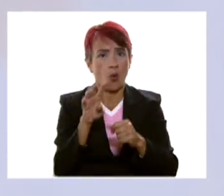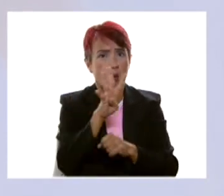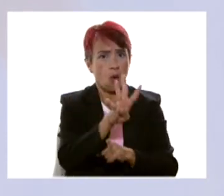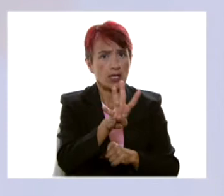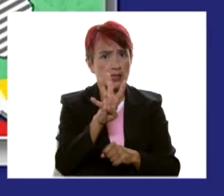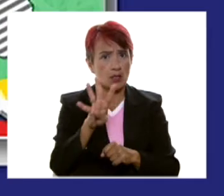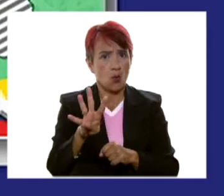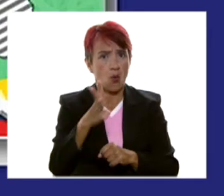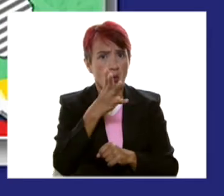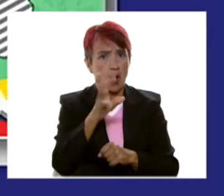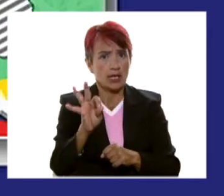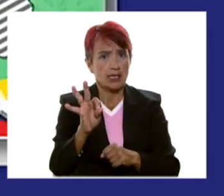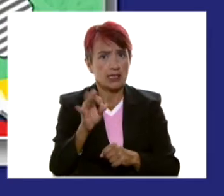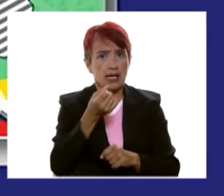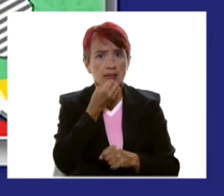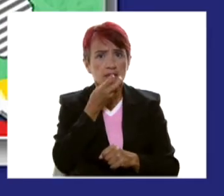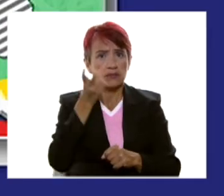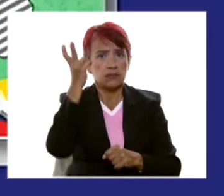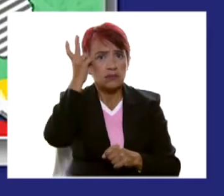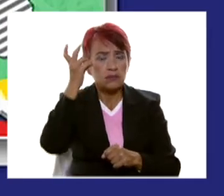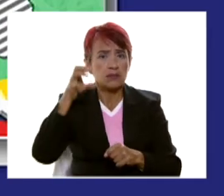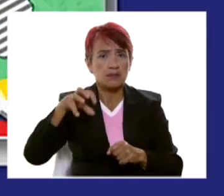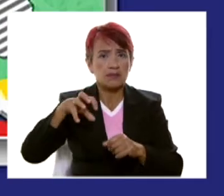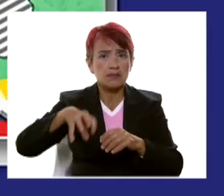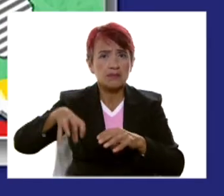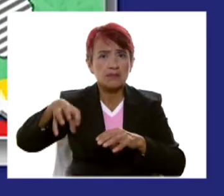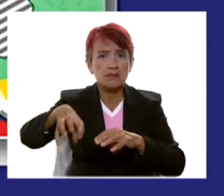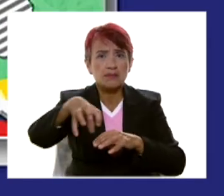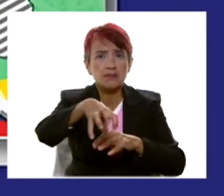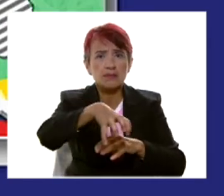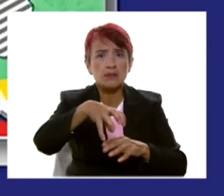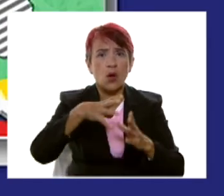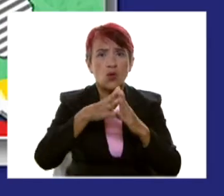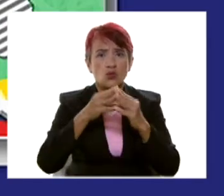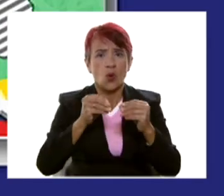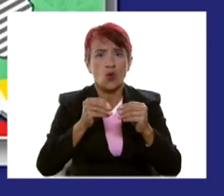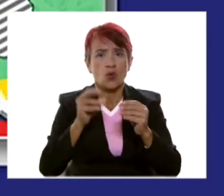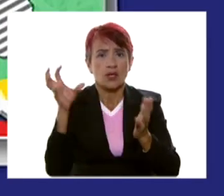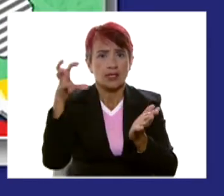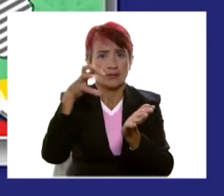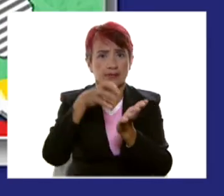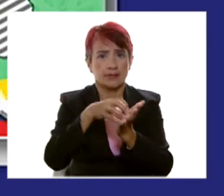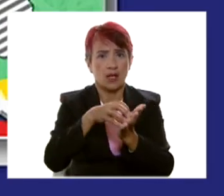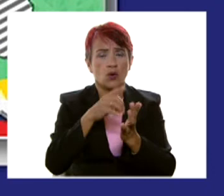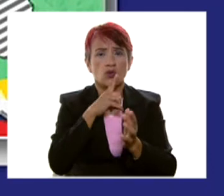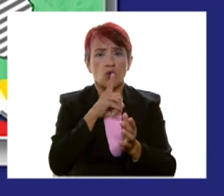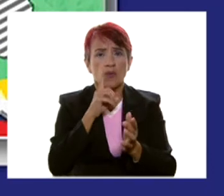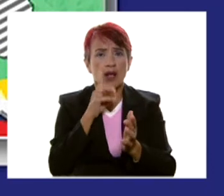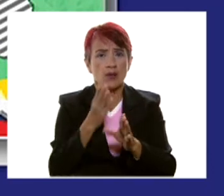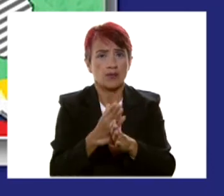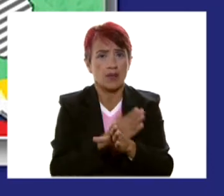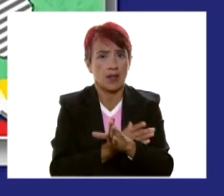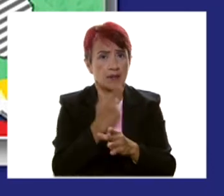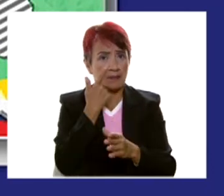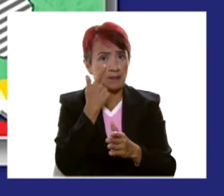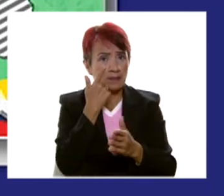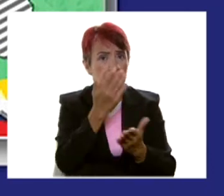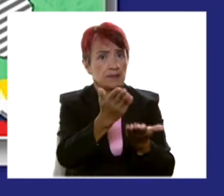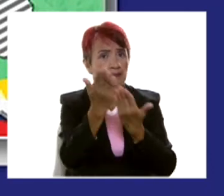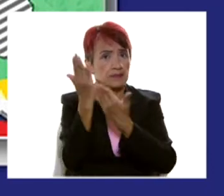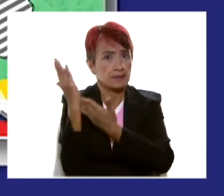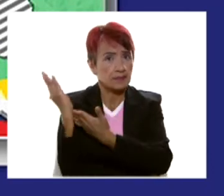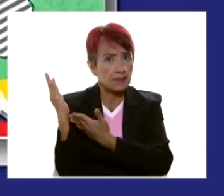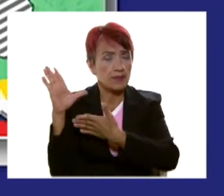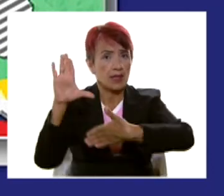etnias indígenas que están distribuidas en el país en los estados que les mencioné. Ahí van a ver algunas,